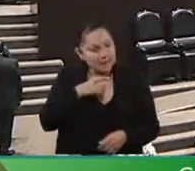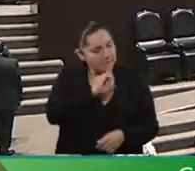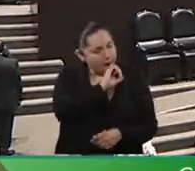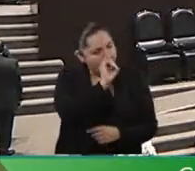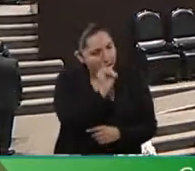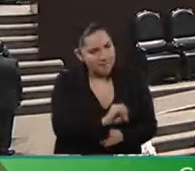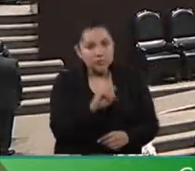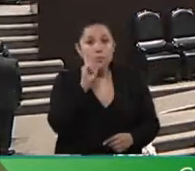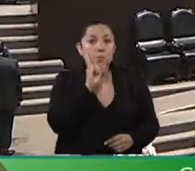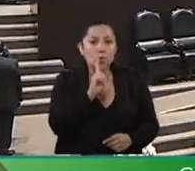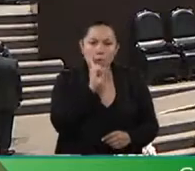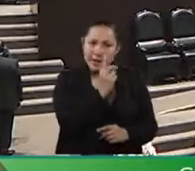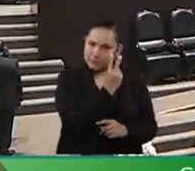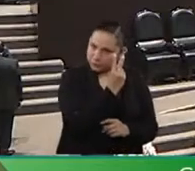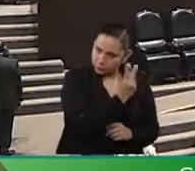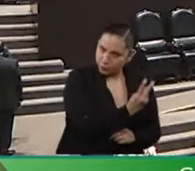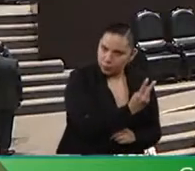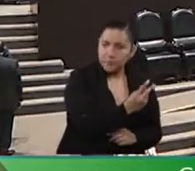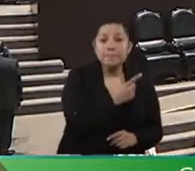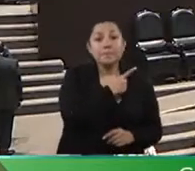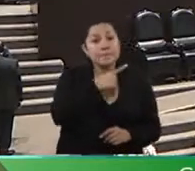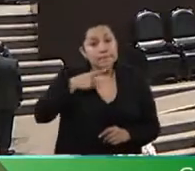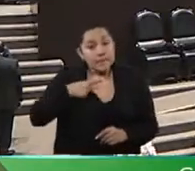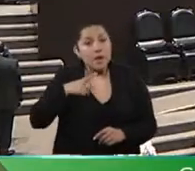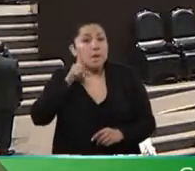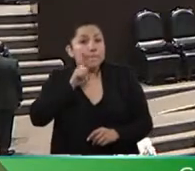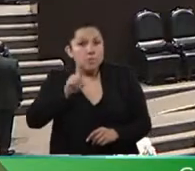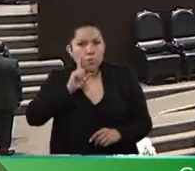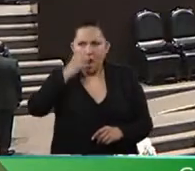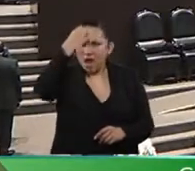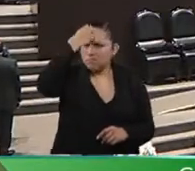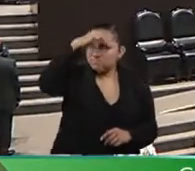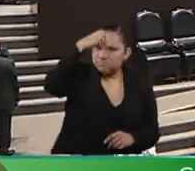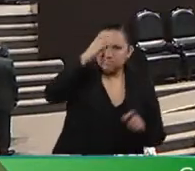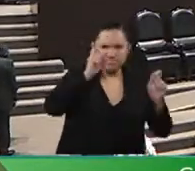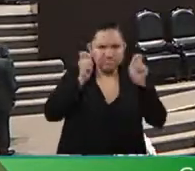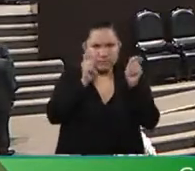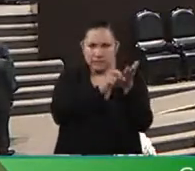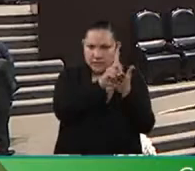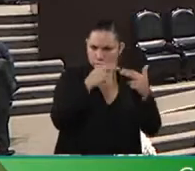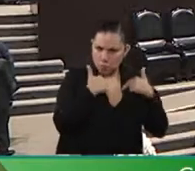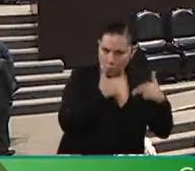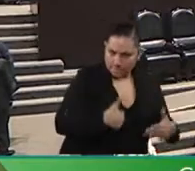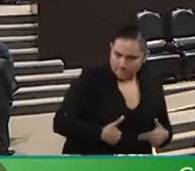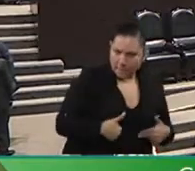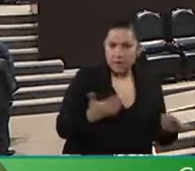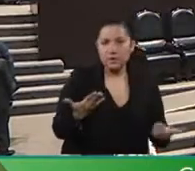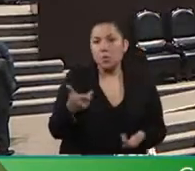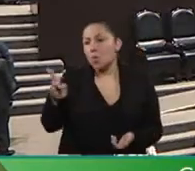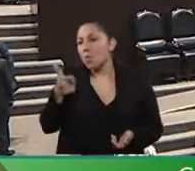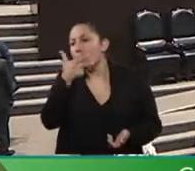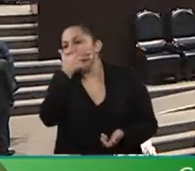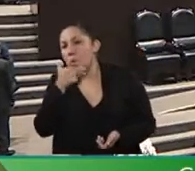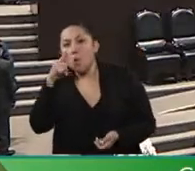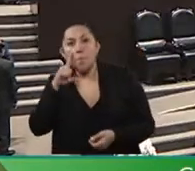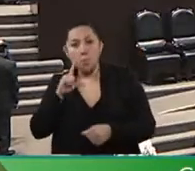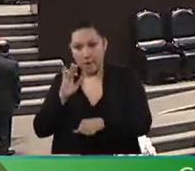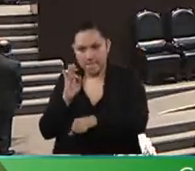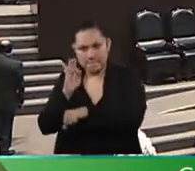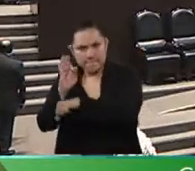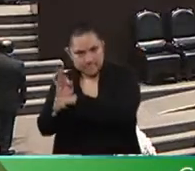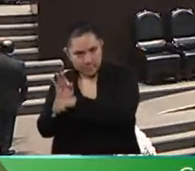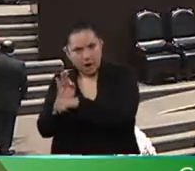participación de expertas en derechos humanos y estudios de género además se se refuerza la responsabilidad del